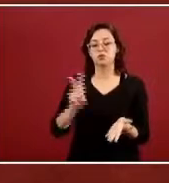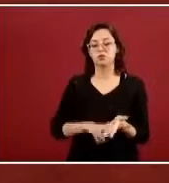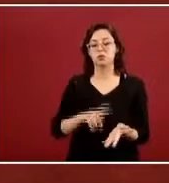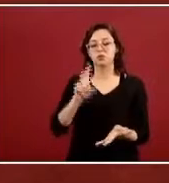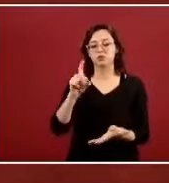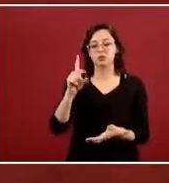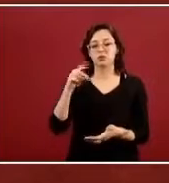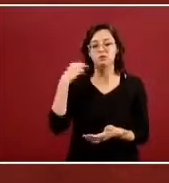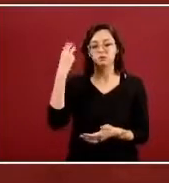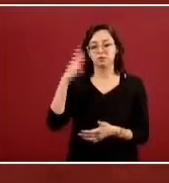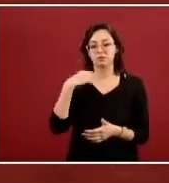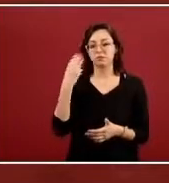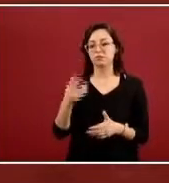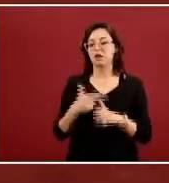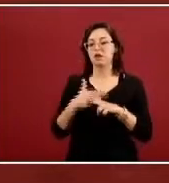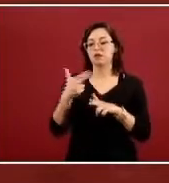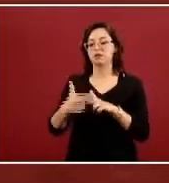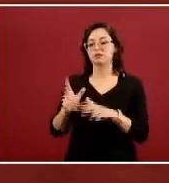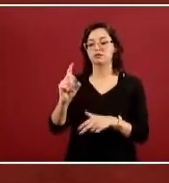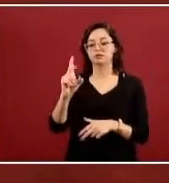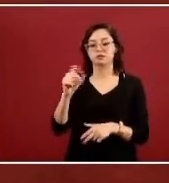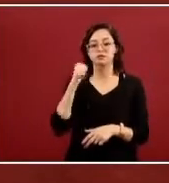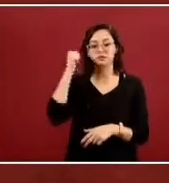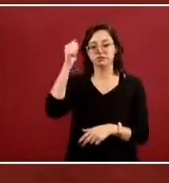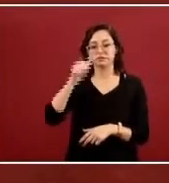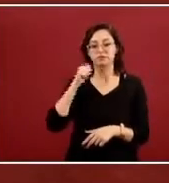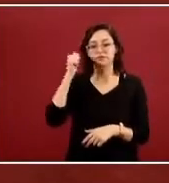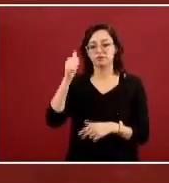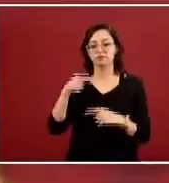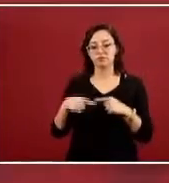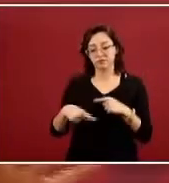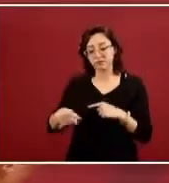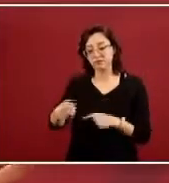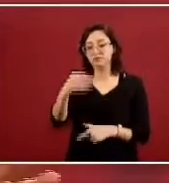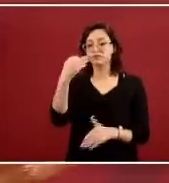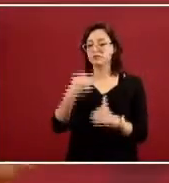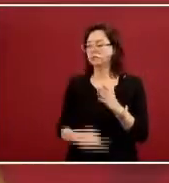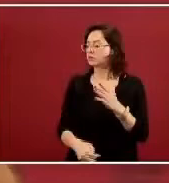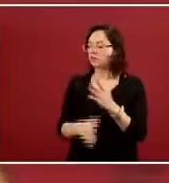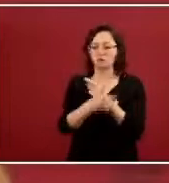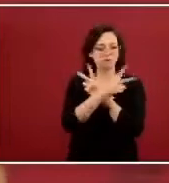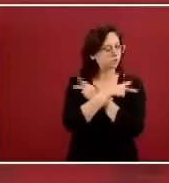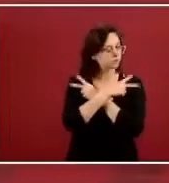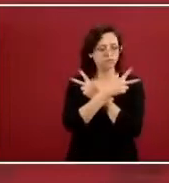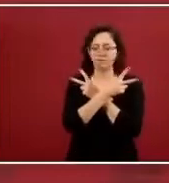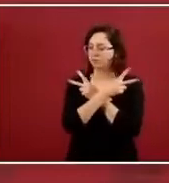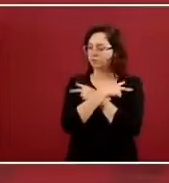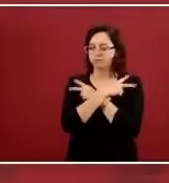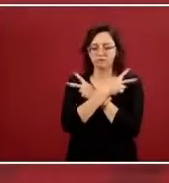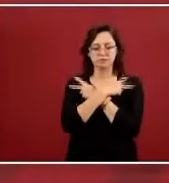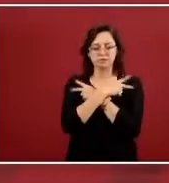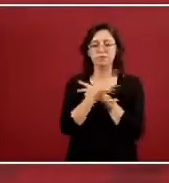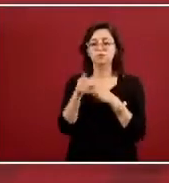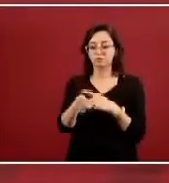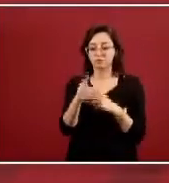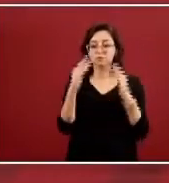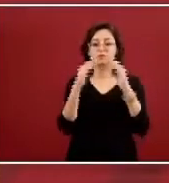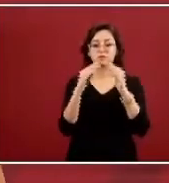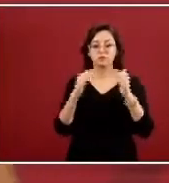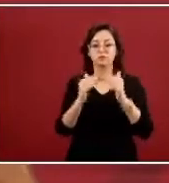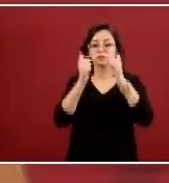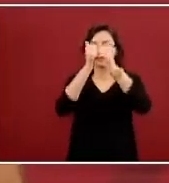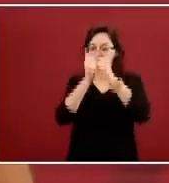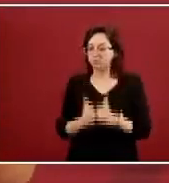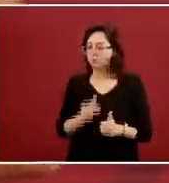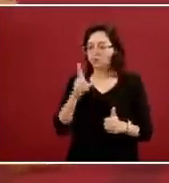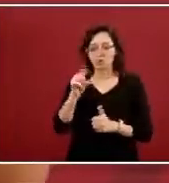de marzo y es hasta el 30 de abril. Nos falta, no son vacaciones. En la medida en que usted se quede en su casa, que